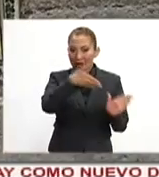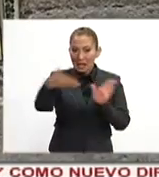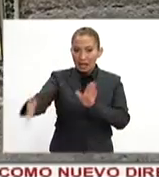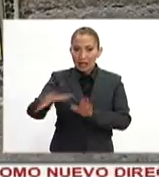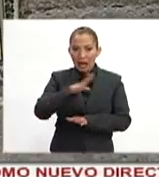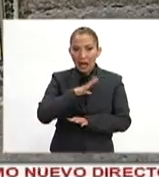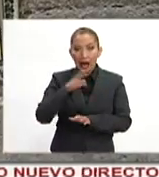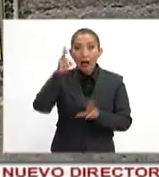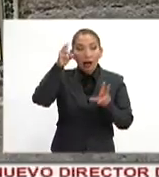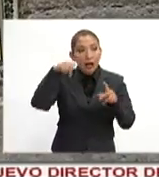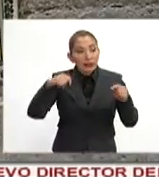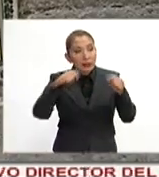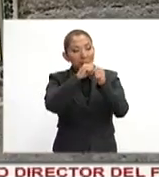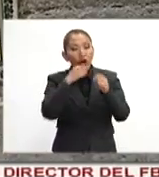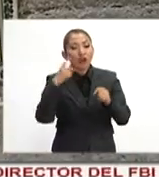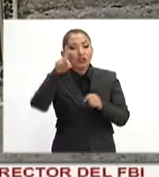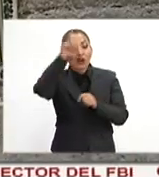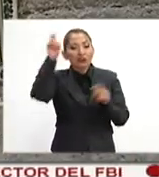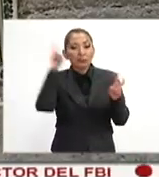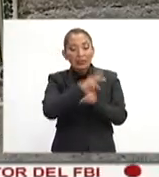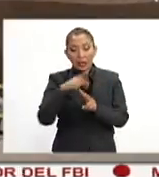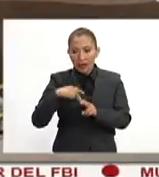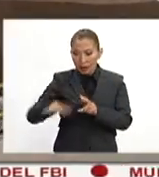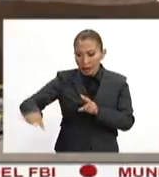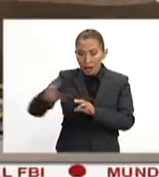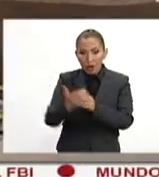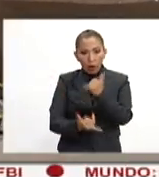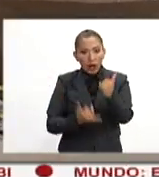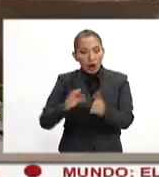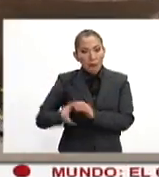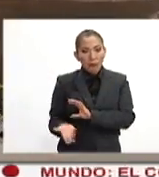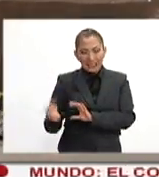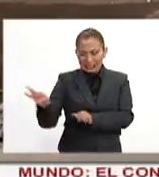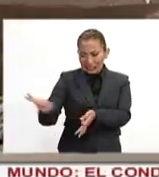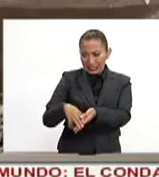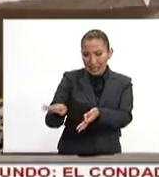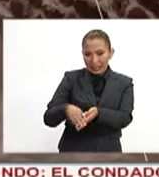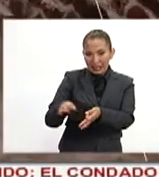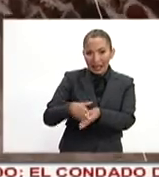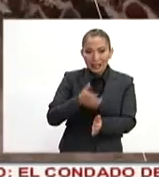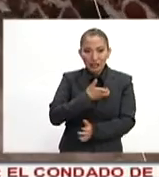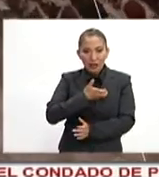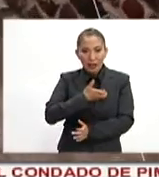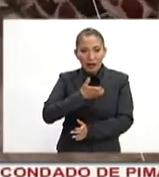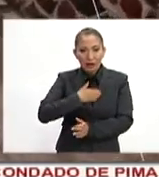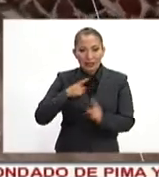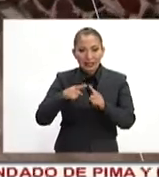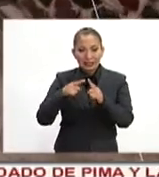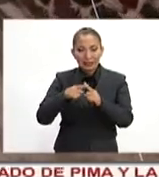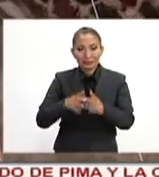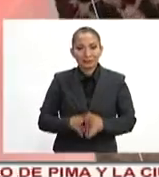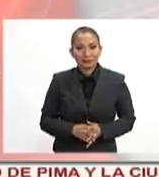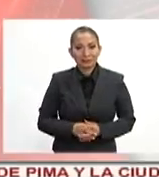adelante hallan un templo al dios del viento y una cancha de juego de pelota en las inmediaciones de la Catedral